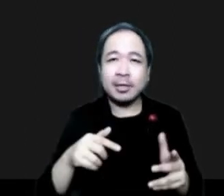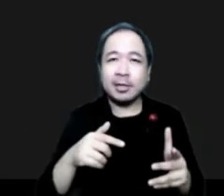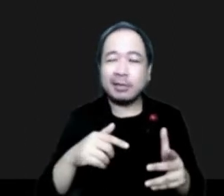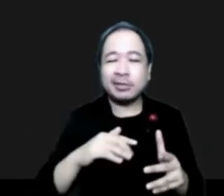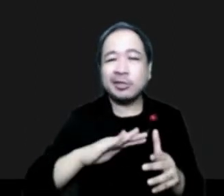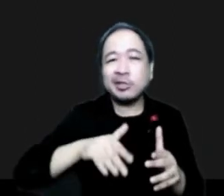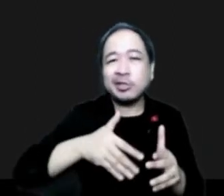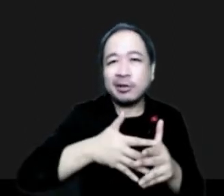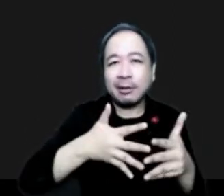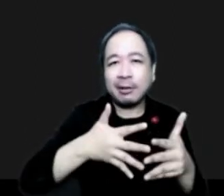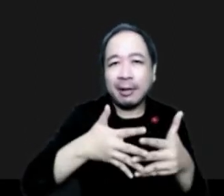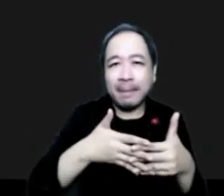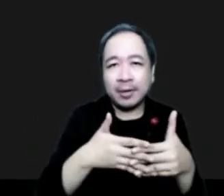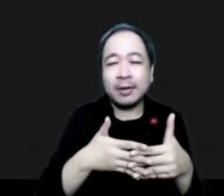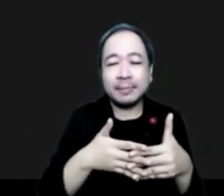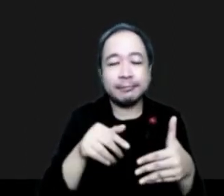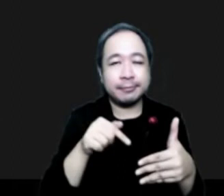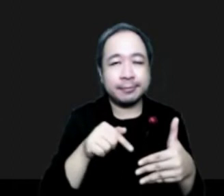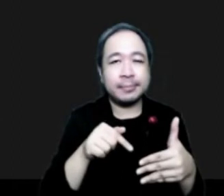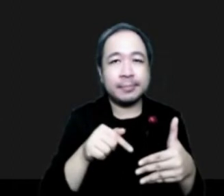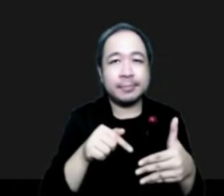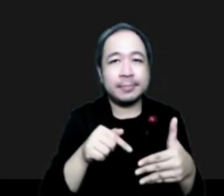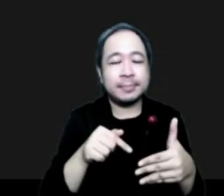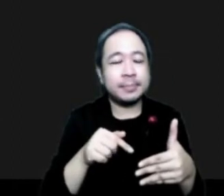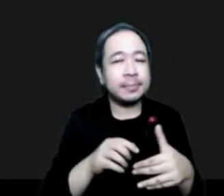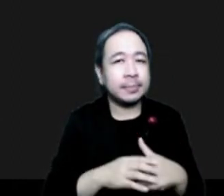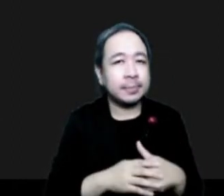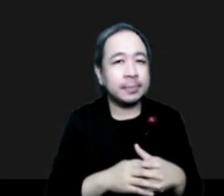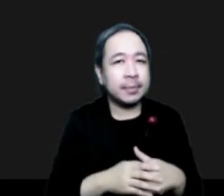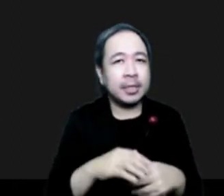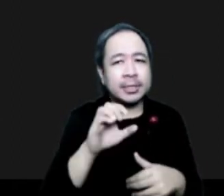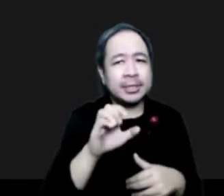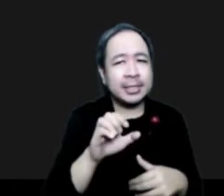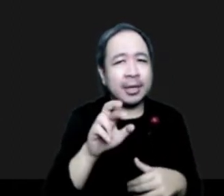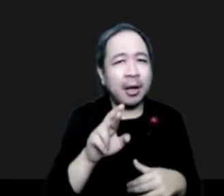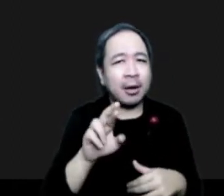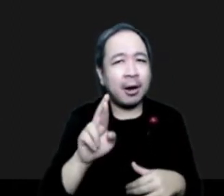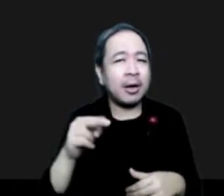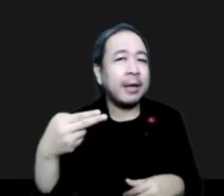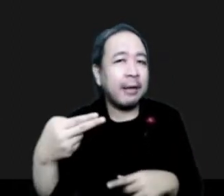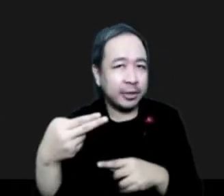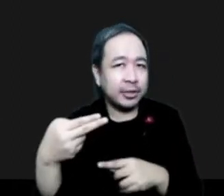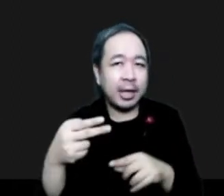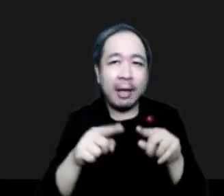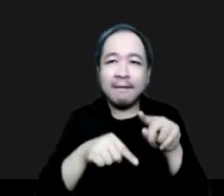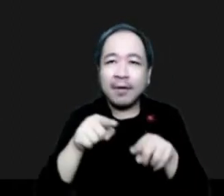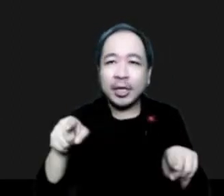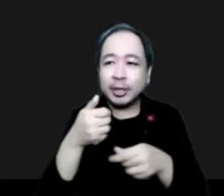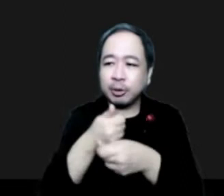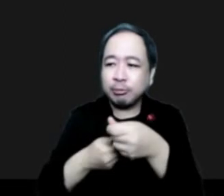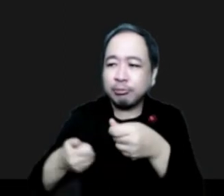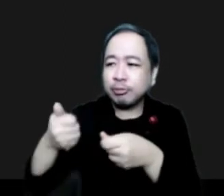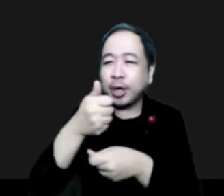Recursos Hidráulicos, del cual forman parte todos los directores de los servicios que forman parte de la red.